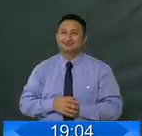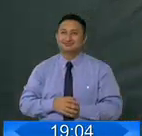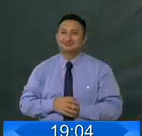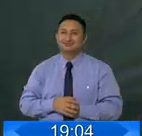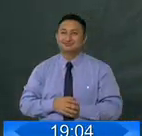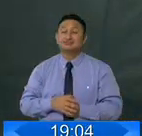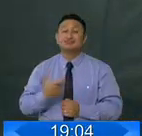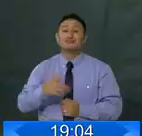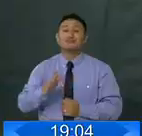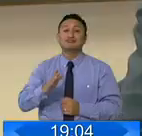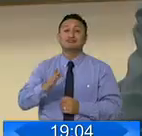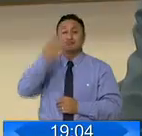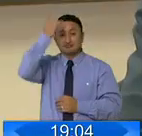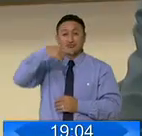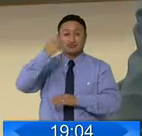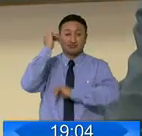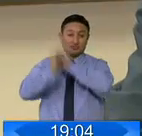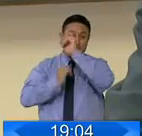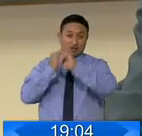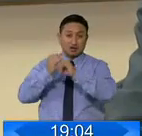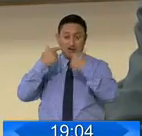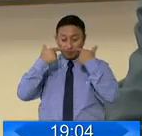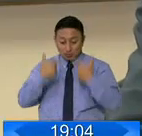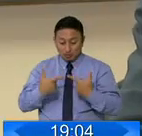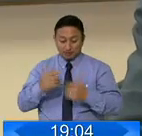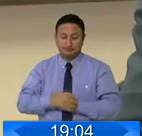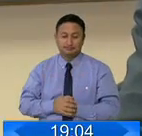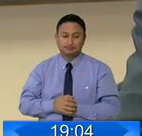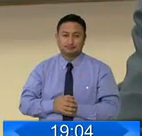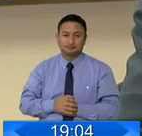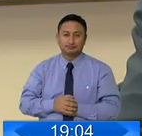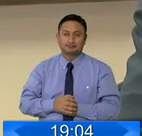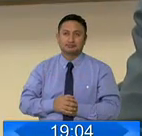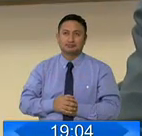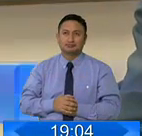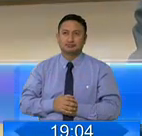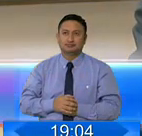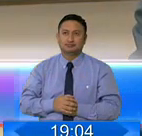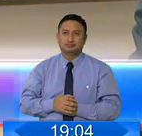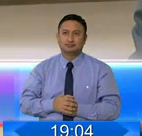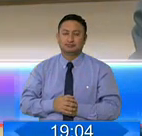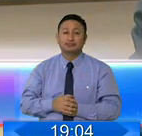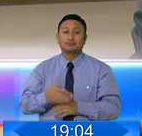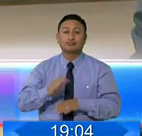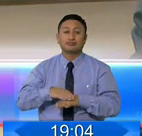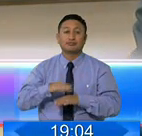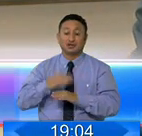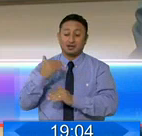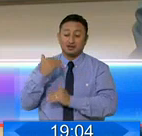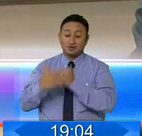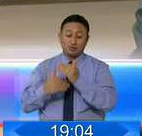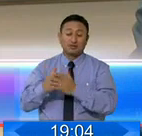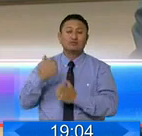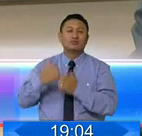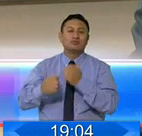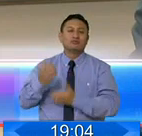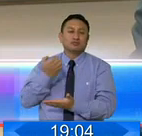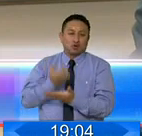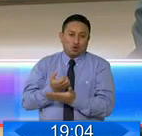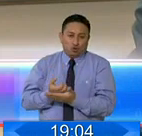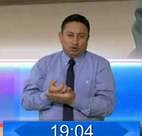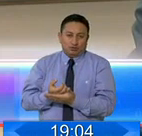el laudo internacional. Tanto por las repercusiones económicas como